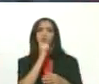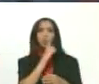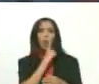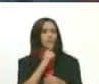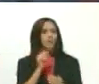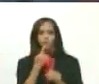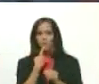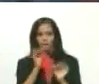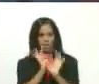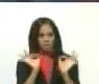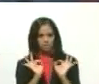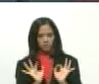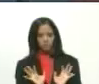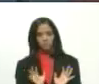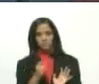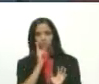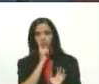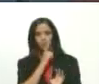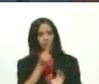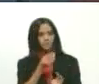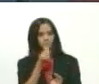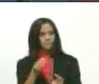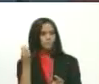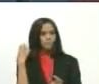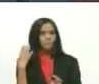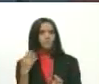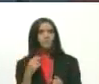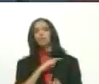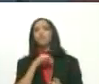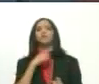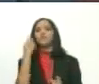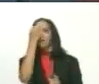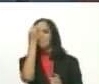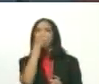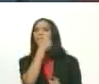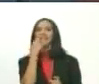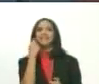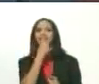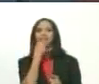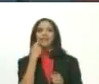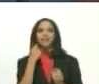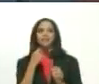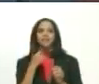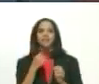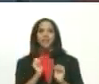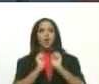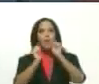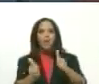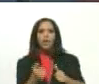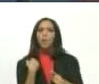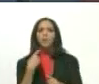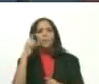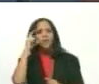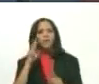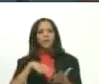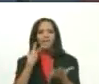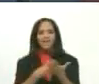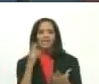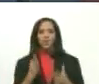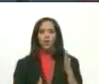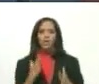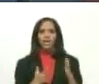a mencionar, estando nosotros en maquillaje y comenzando los primeros días de Cayendo y Corriendo,